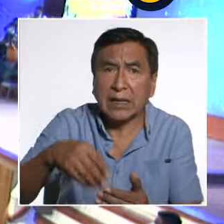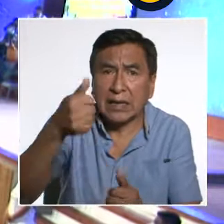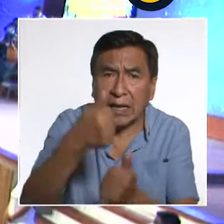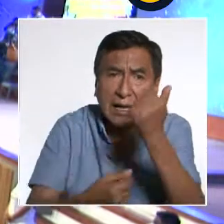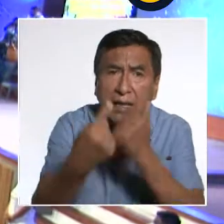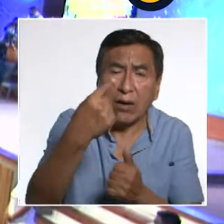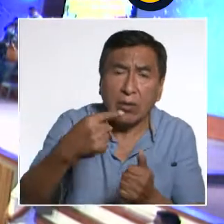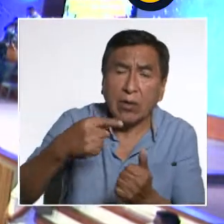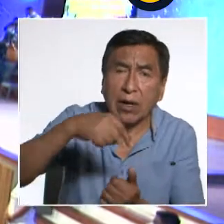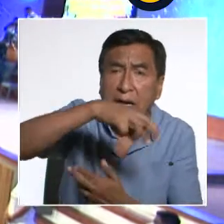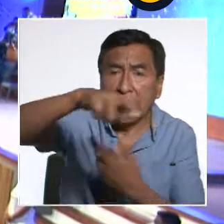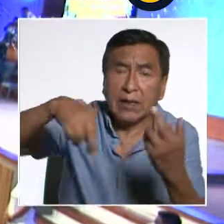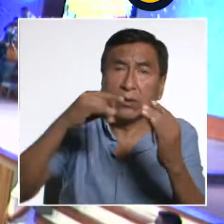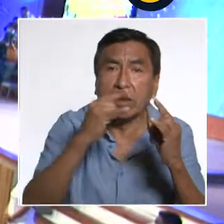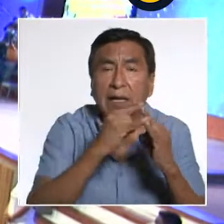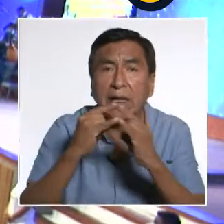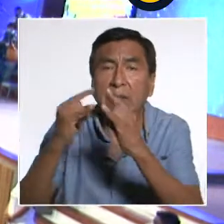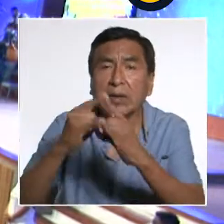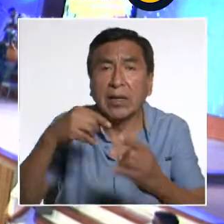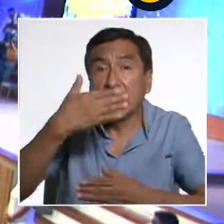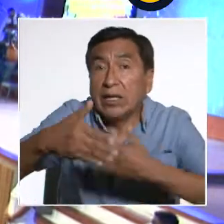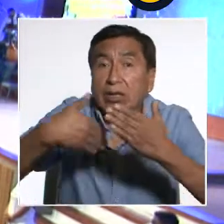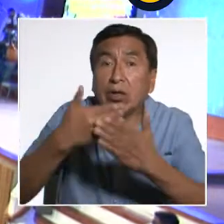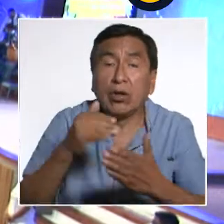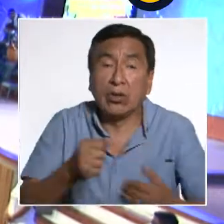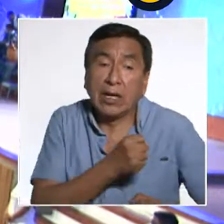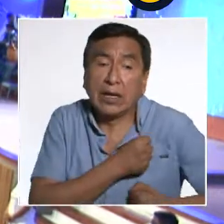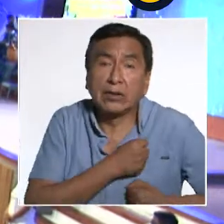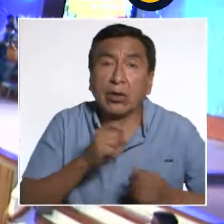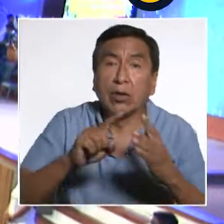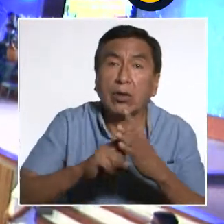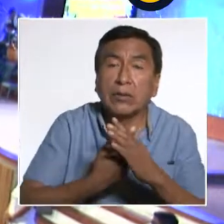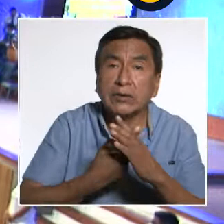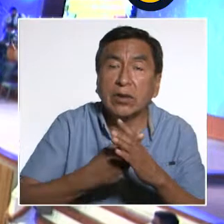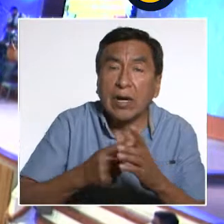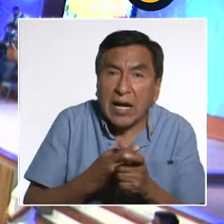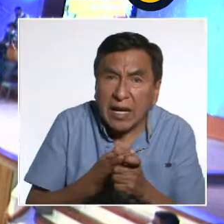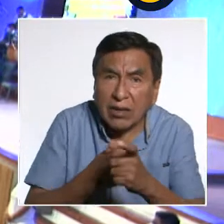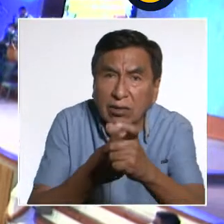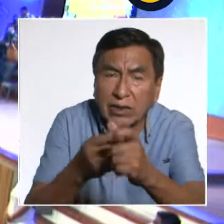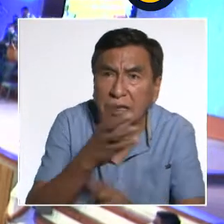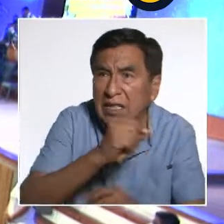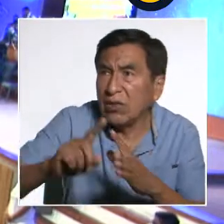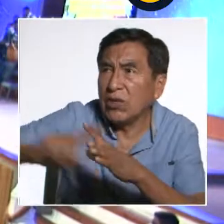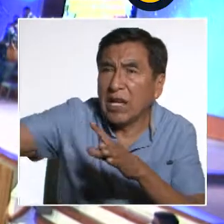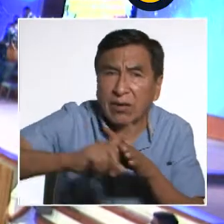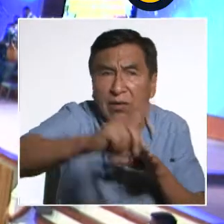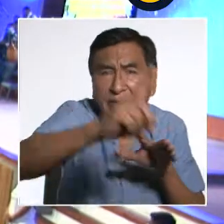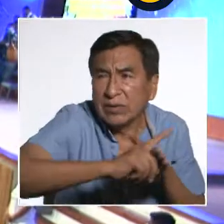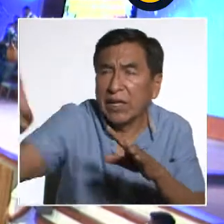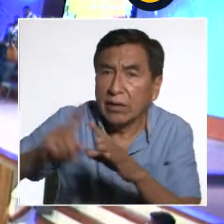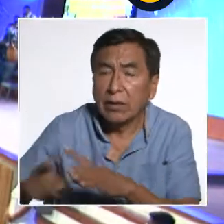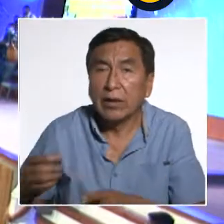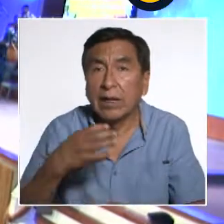del campamento. Entonces todo el ejército echó a correr dando gritos y huyendo.